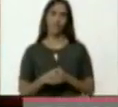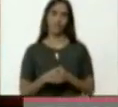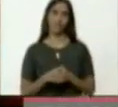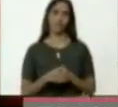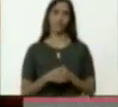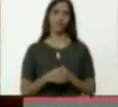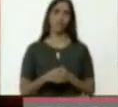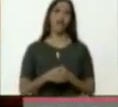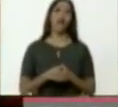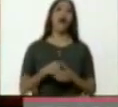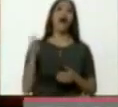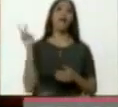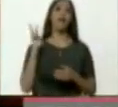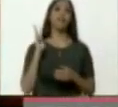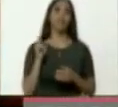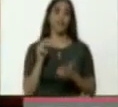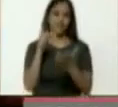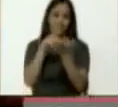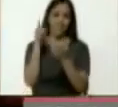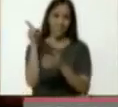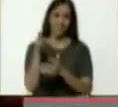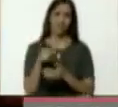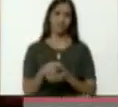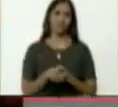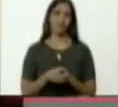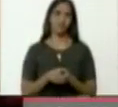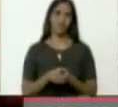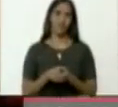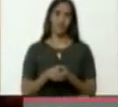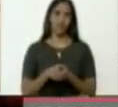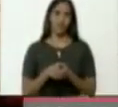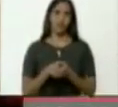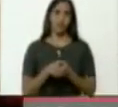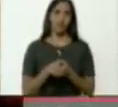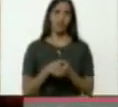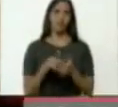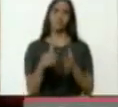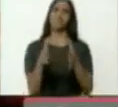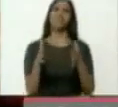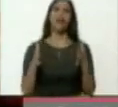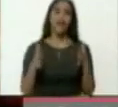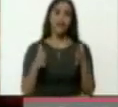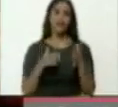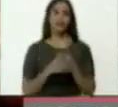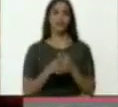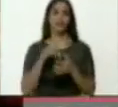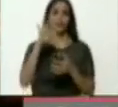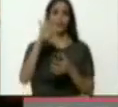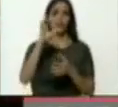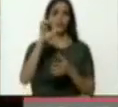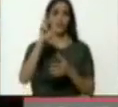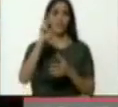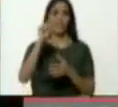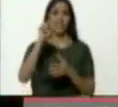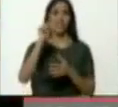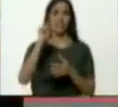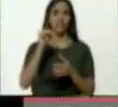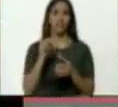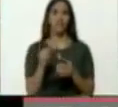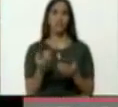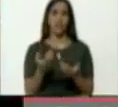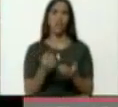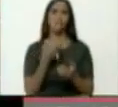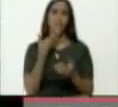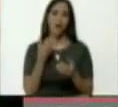A los venezolanos que están allá. Si ganan los Fernández, mejor quédense en Argentina, les va a ir